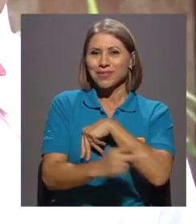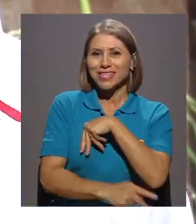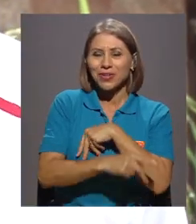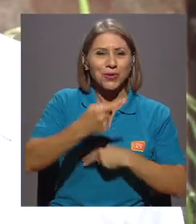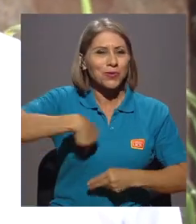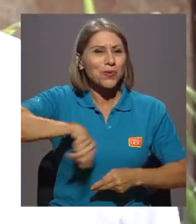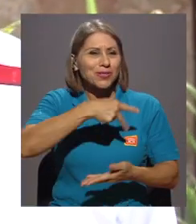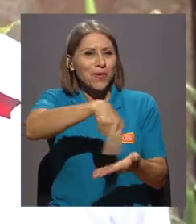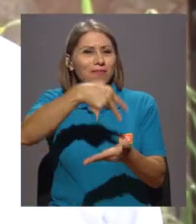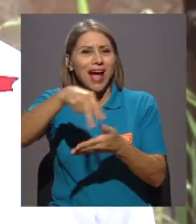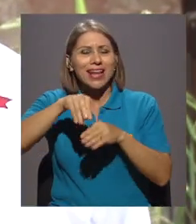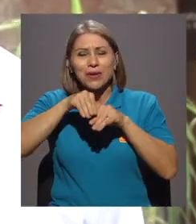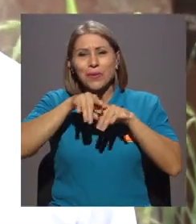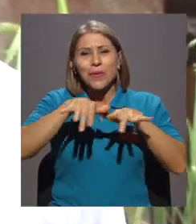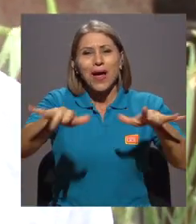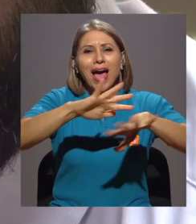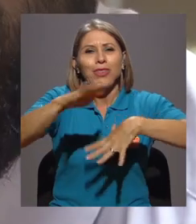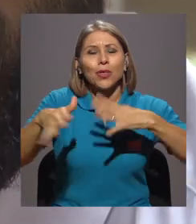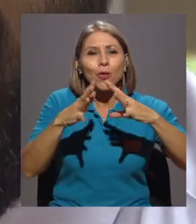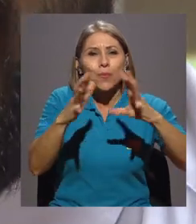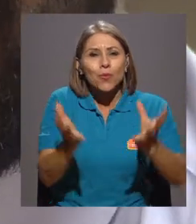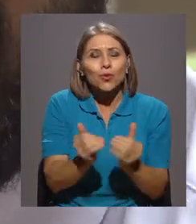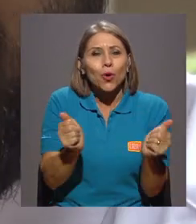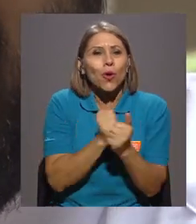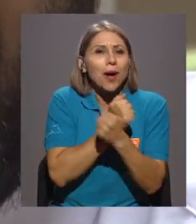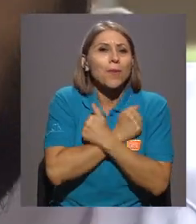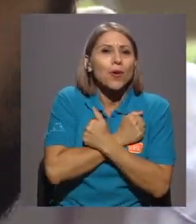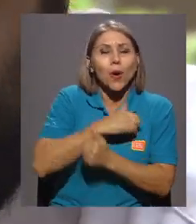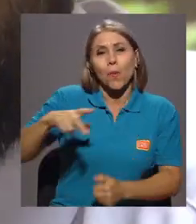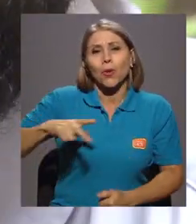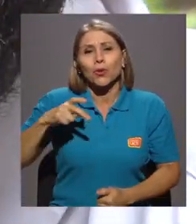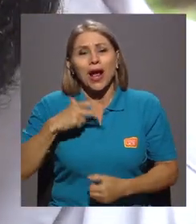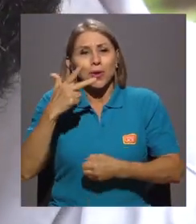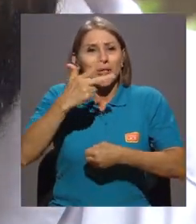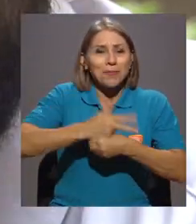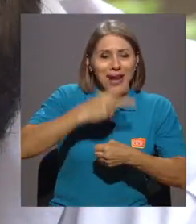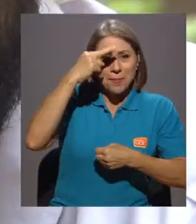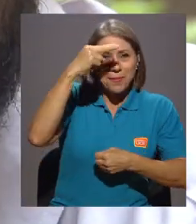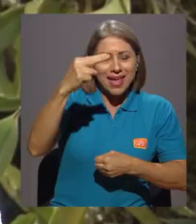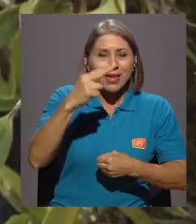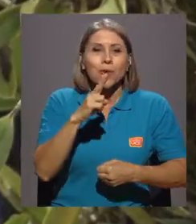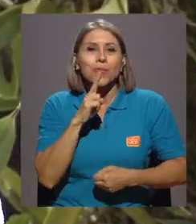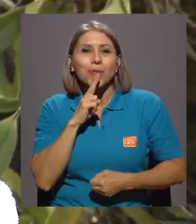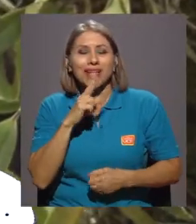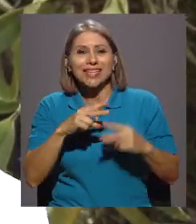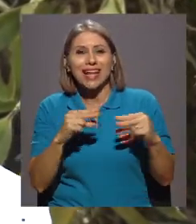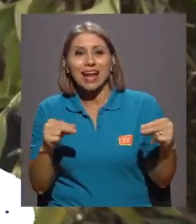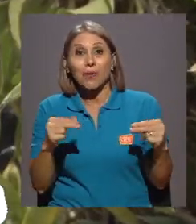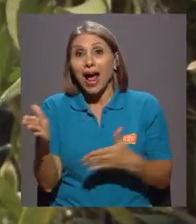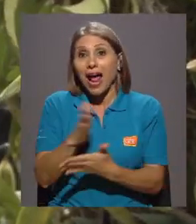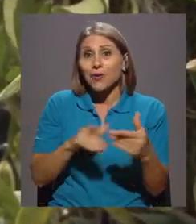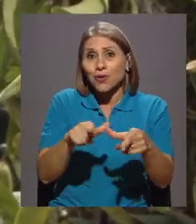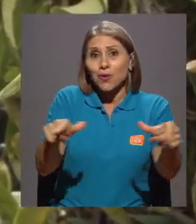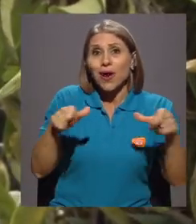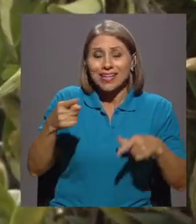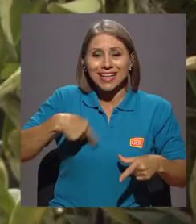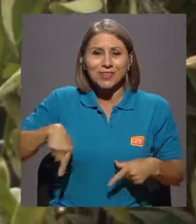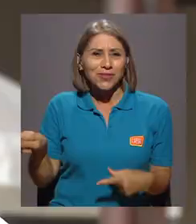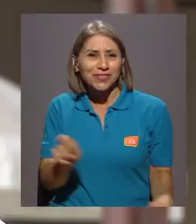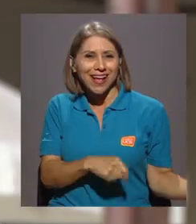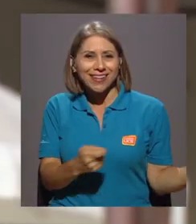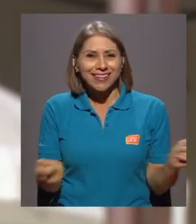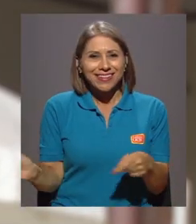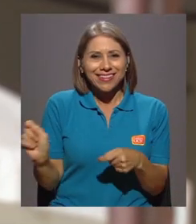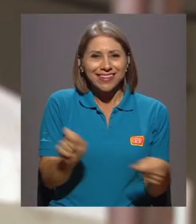Nuestro baile hemos llevado a todo el mundo con amor. Portugal y Guatemala, México, Honduras y Nicaragua. Algunos lugares donde hemos baldeado nuestras